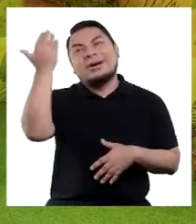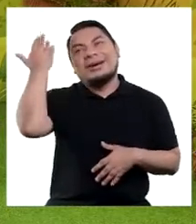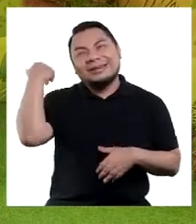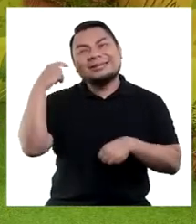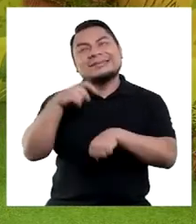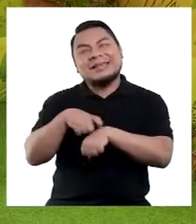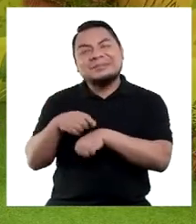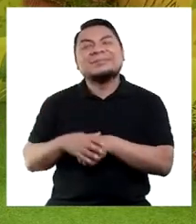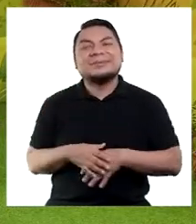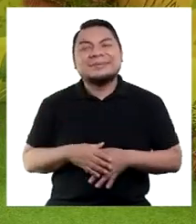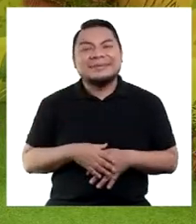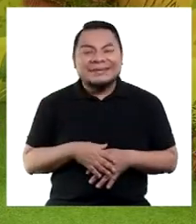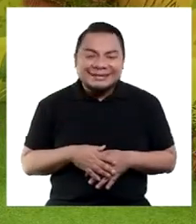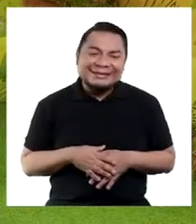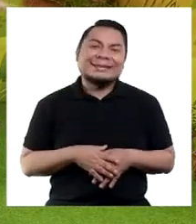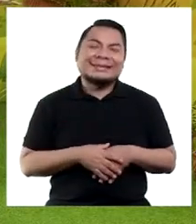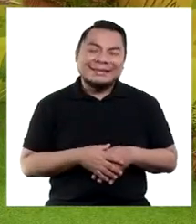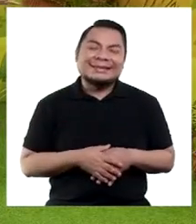bonitas